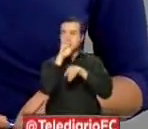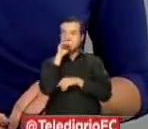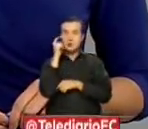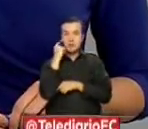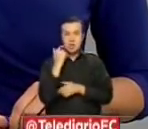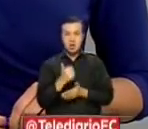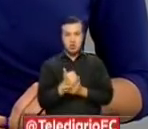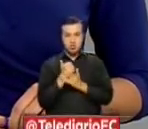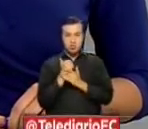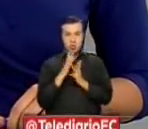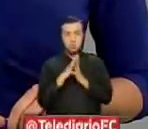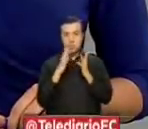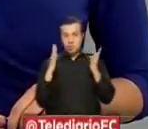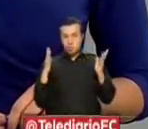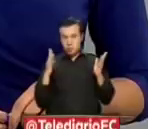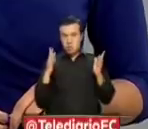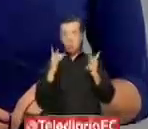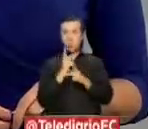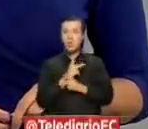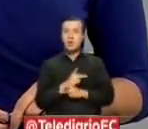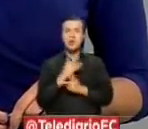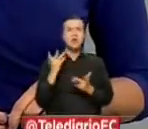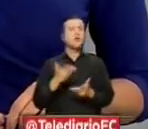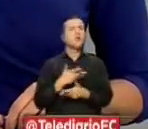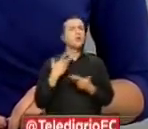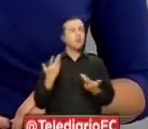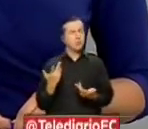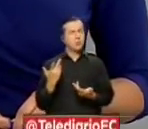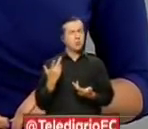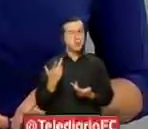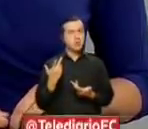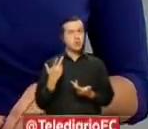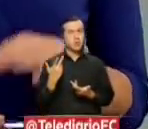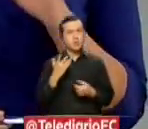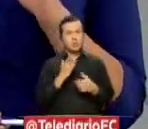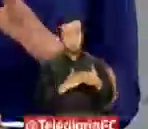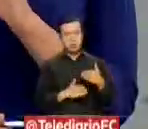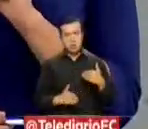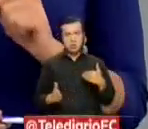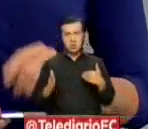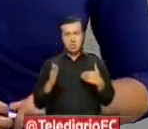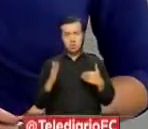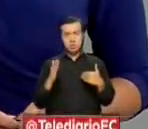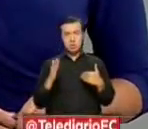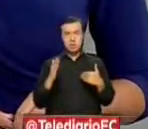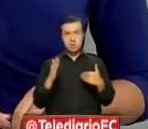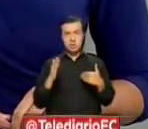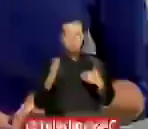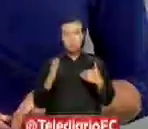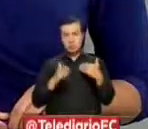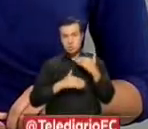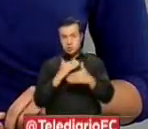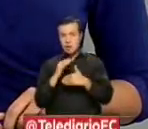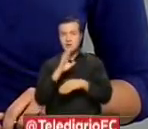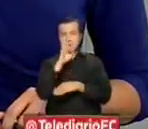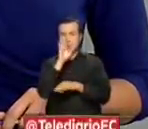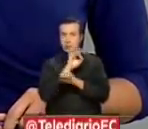equilibrio. Una de las formas de mantener sano el oído de su perro es a través de un periódico y correcto proceso de